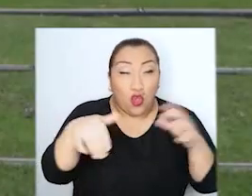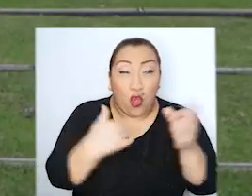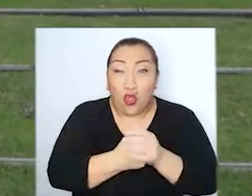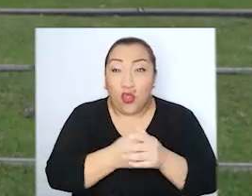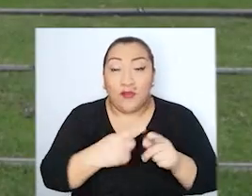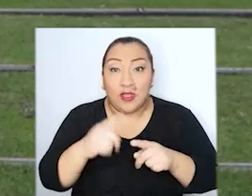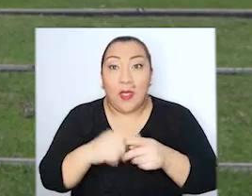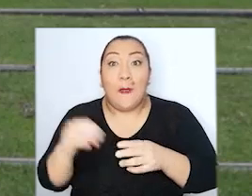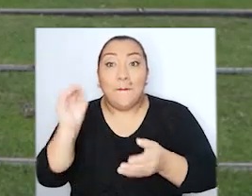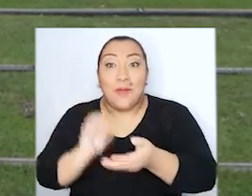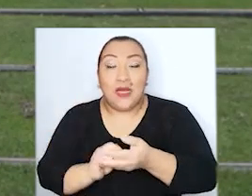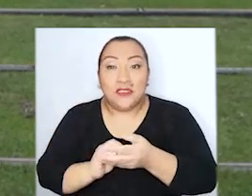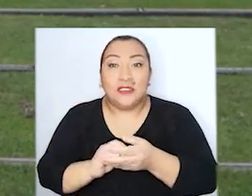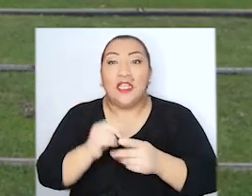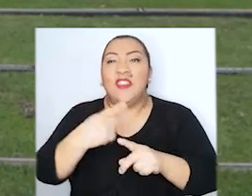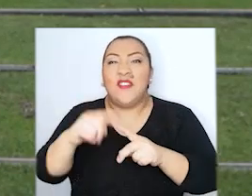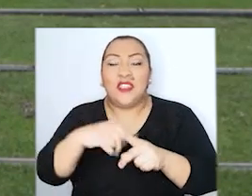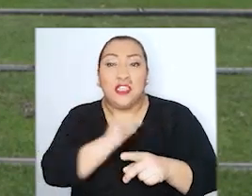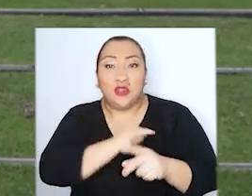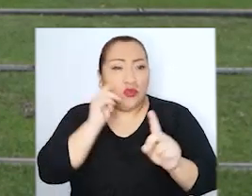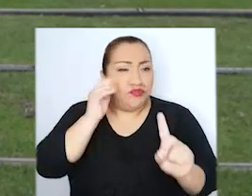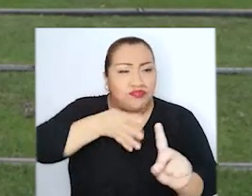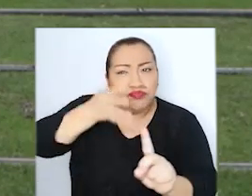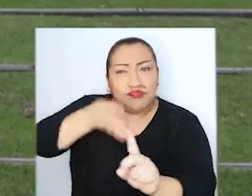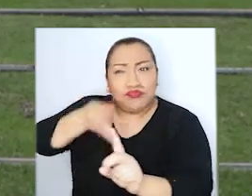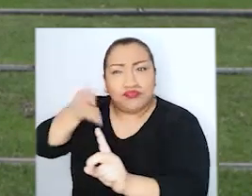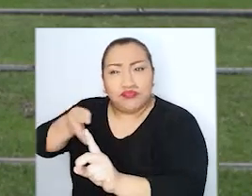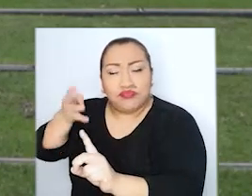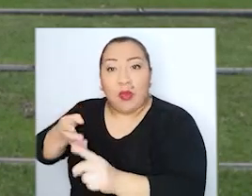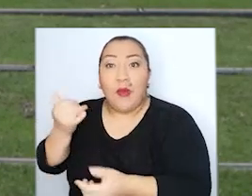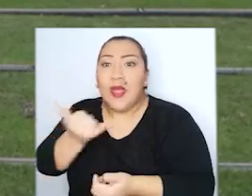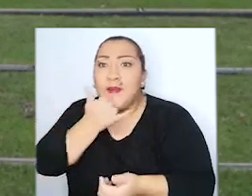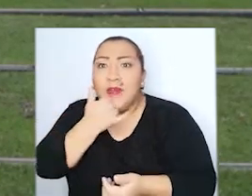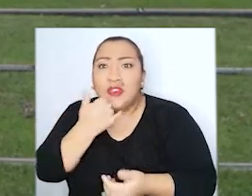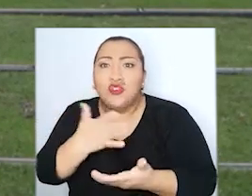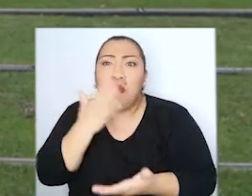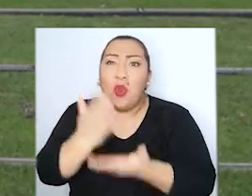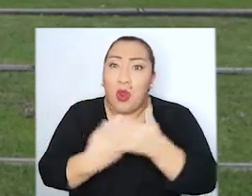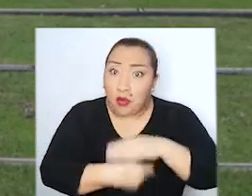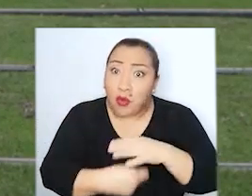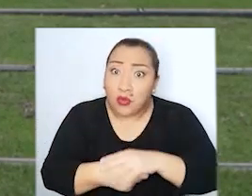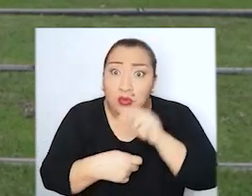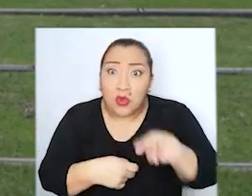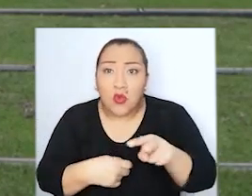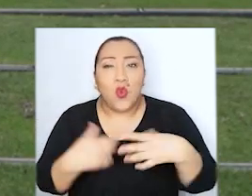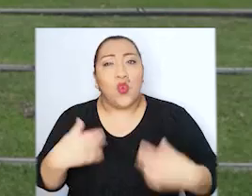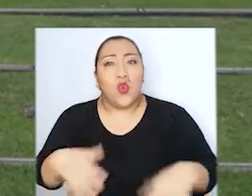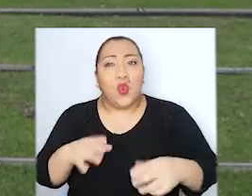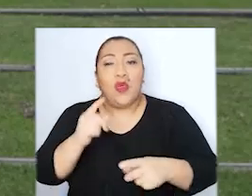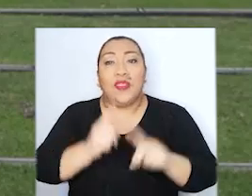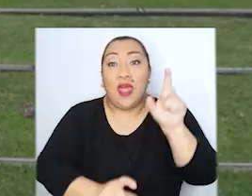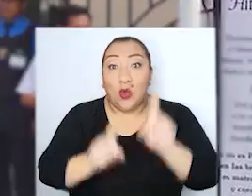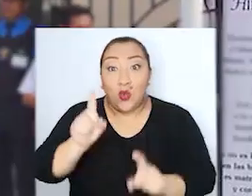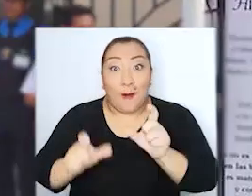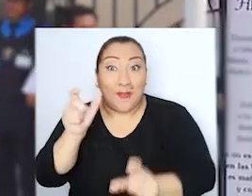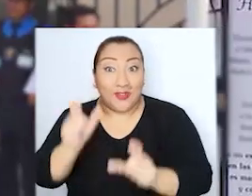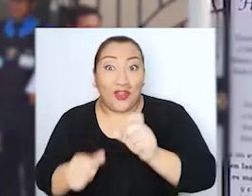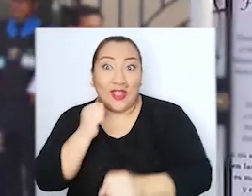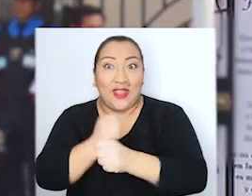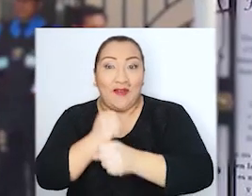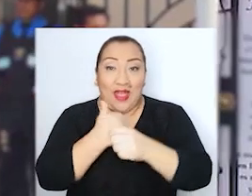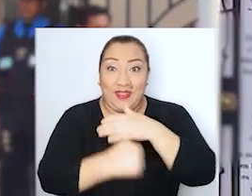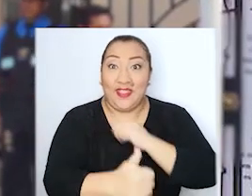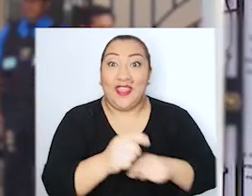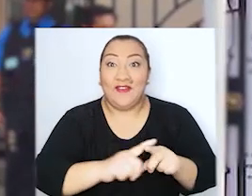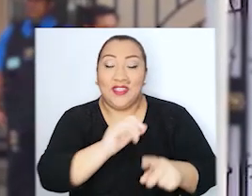el 91% de gobiernos locales, donde se reportan y denuncian la mayoría de actos de corrupción en conducta funcional. También